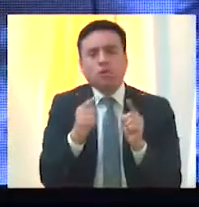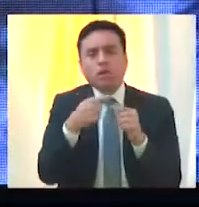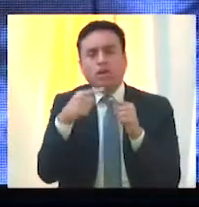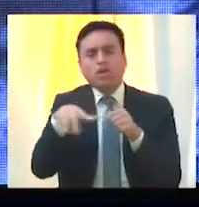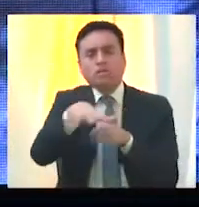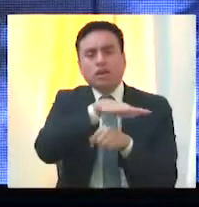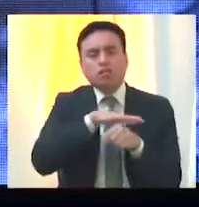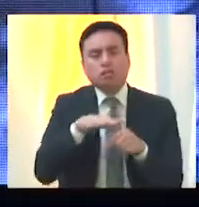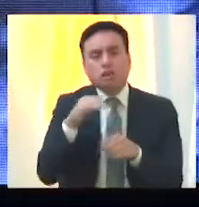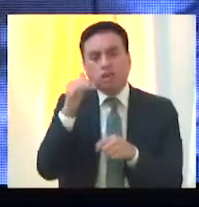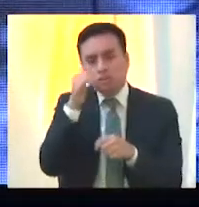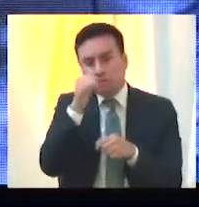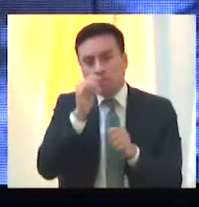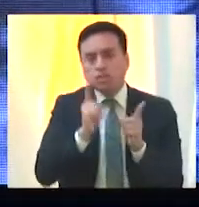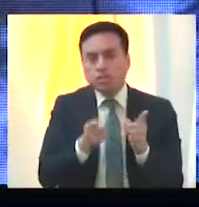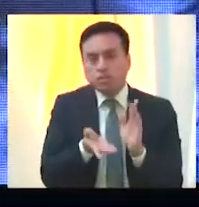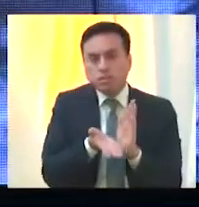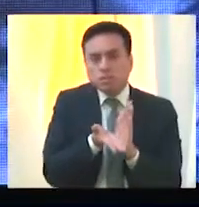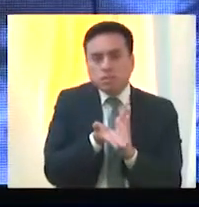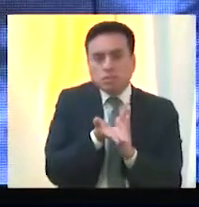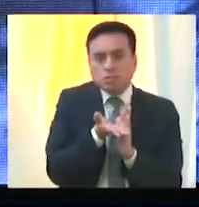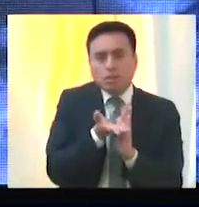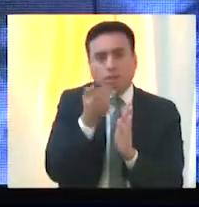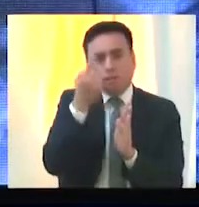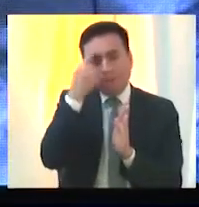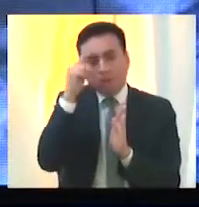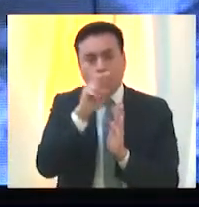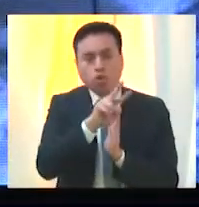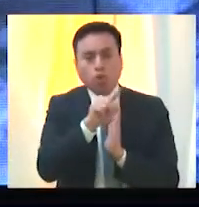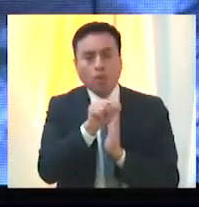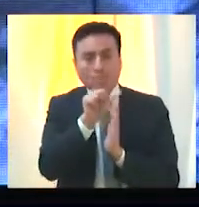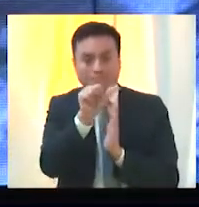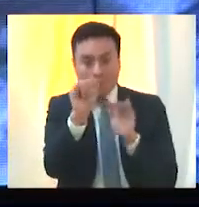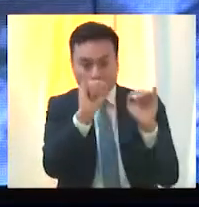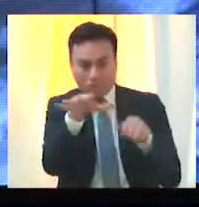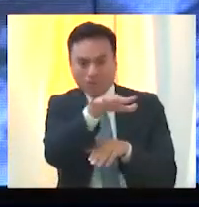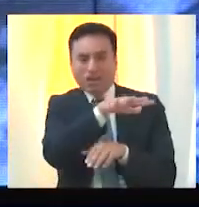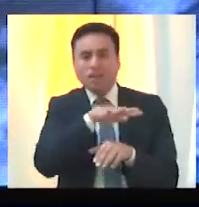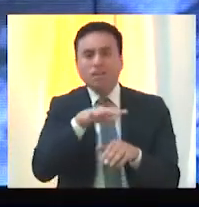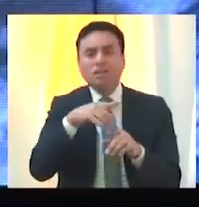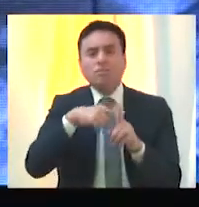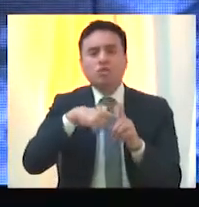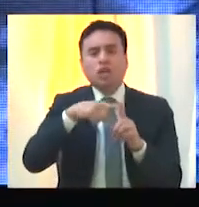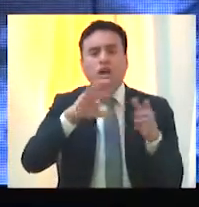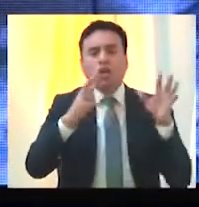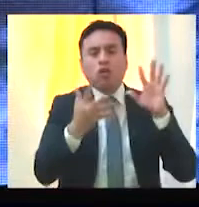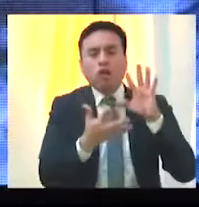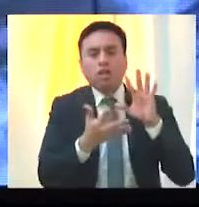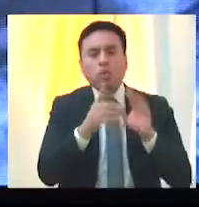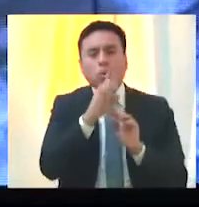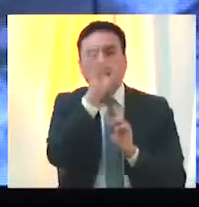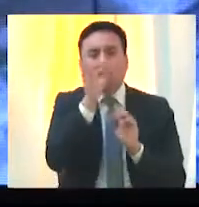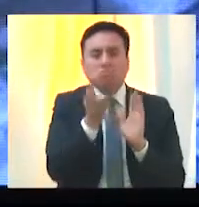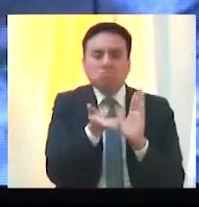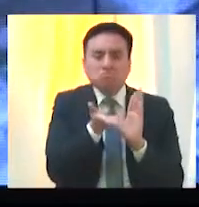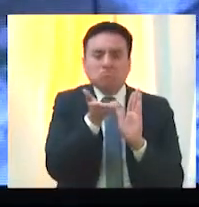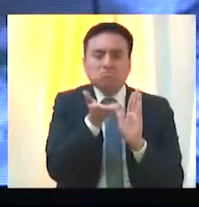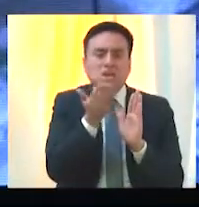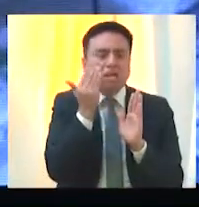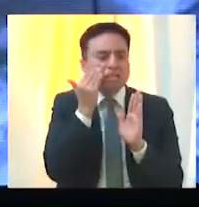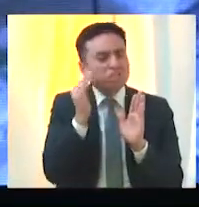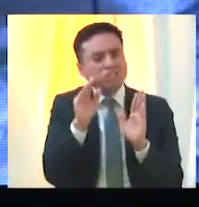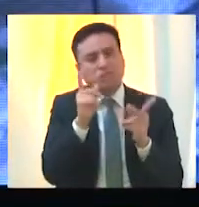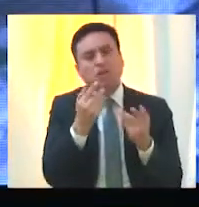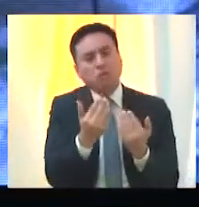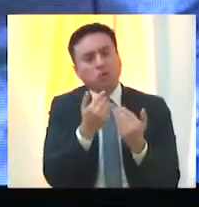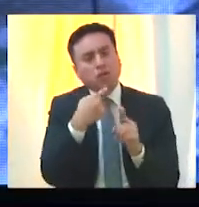escenario de emisiones la temperatura continúa subiendo, pero en el escenario 2,6 la temperatura global se eleva menos de un grado, lo cual es